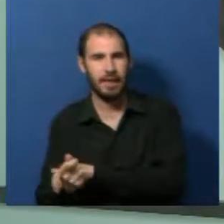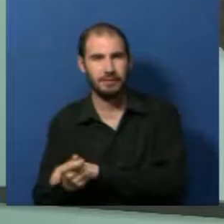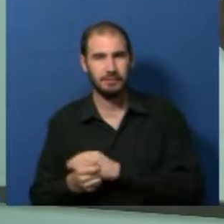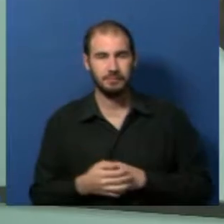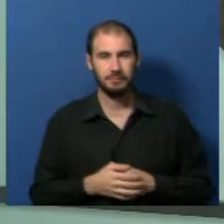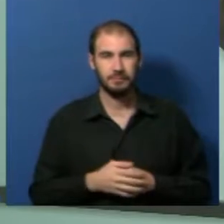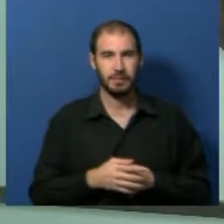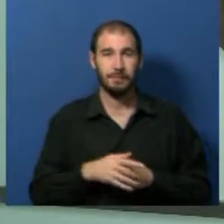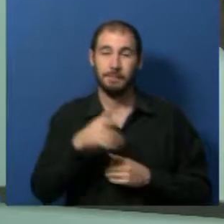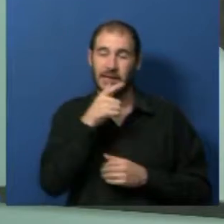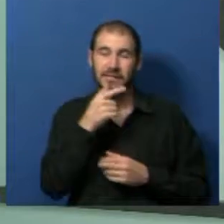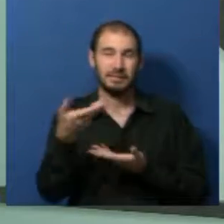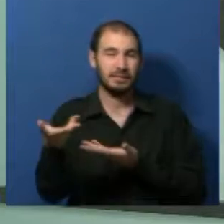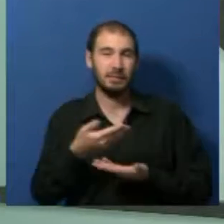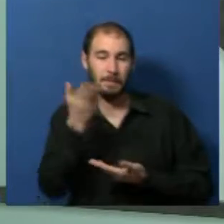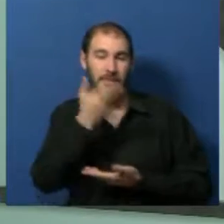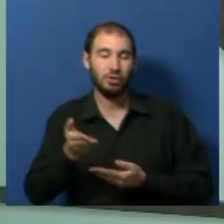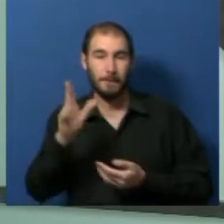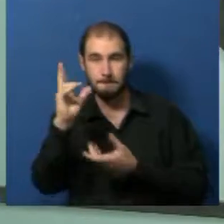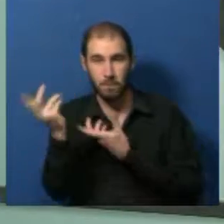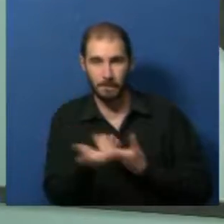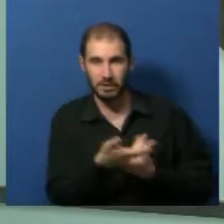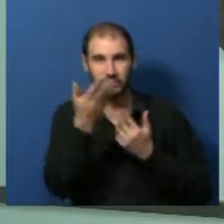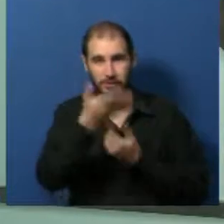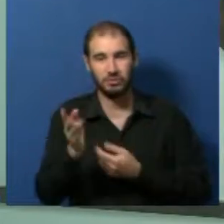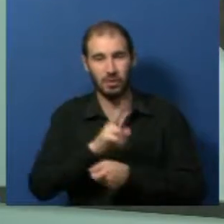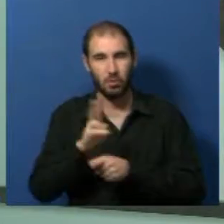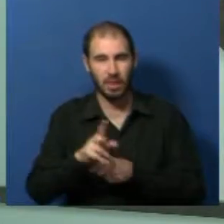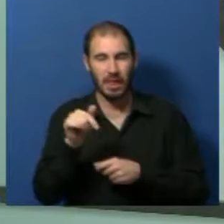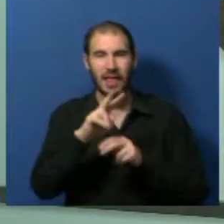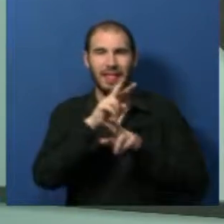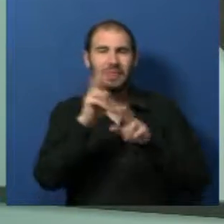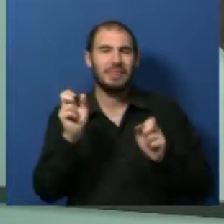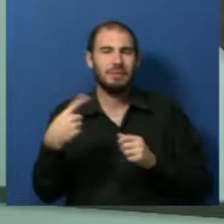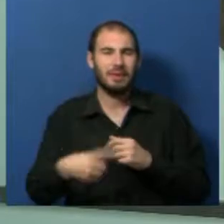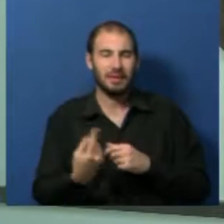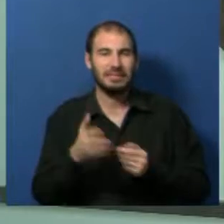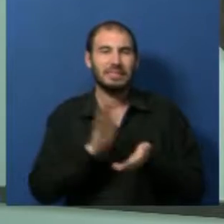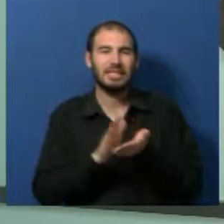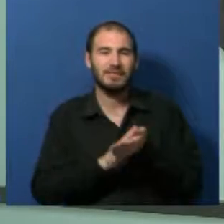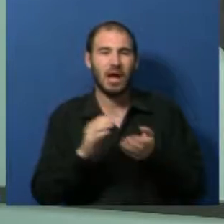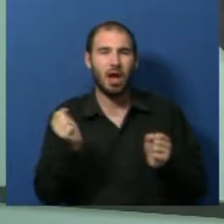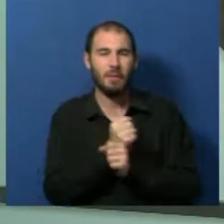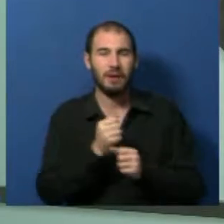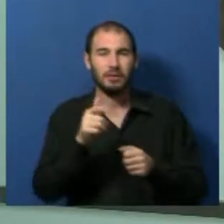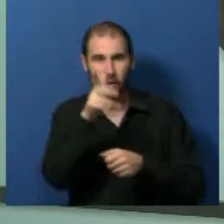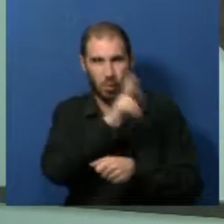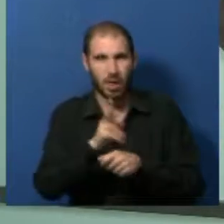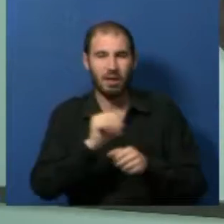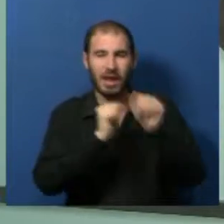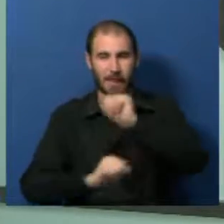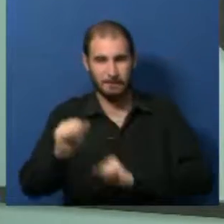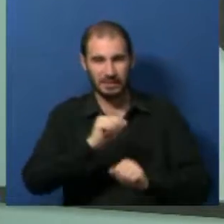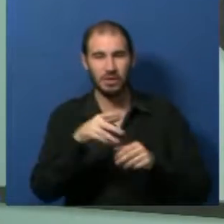que habrían recibido personal de bomberos y de Defensa Civil con cuestiones que tienen que ver con certificaciones de seguridad e higiene